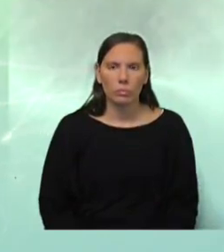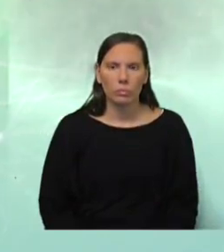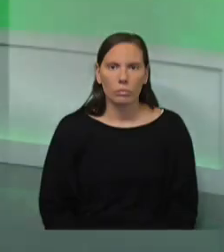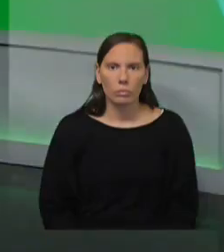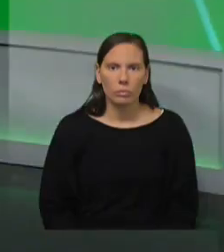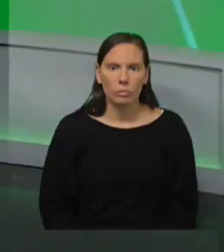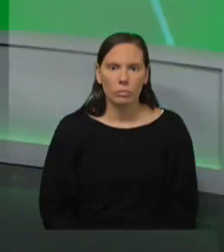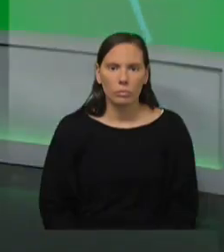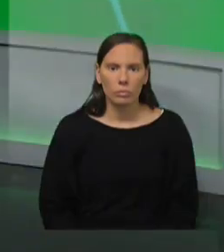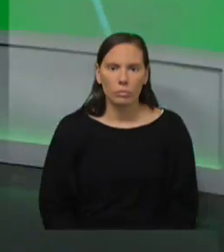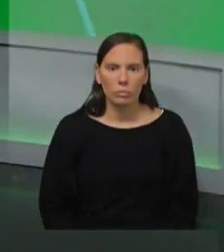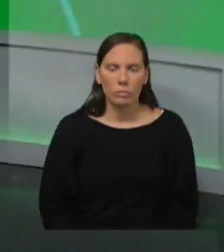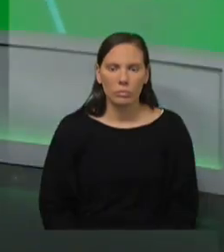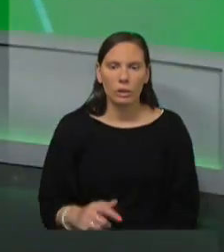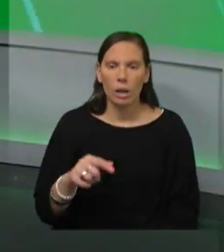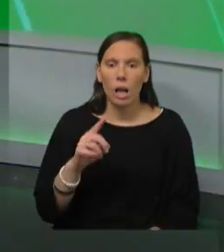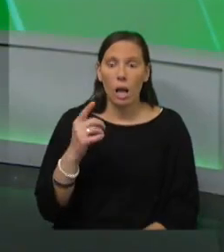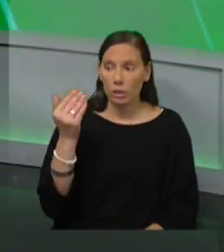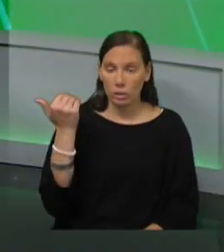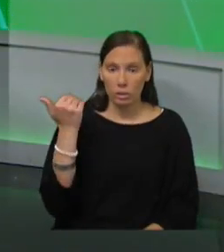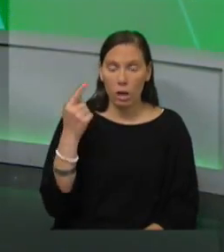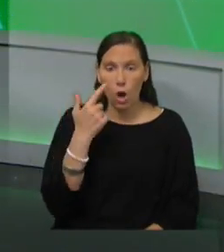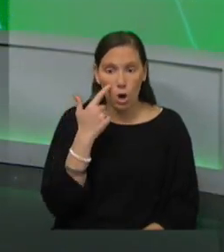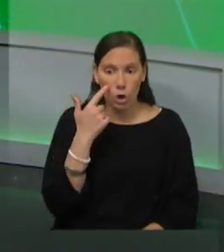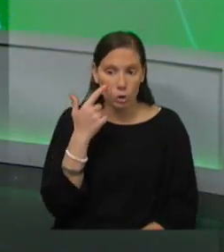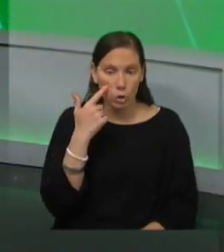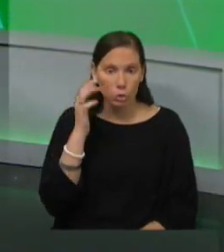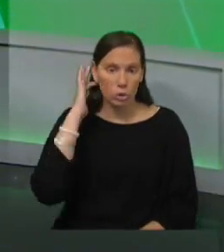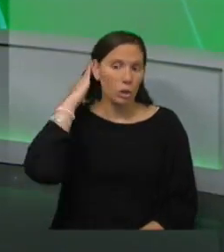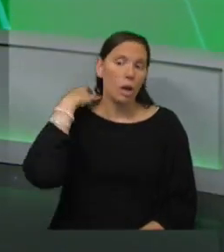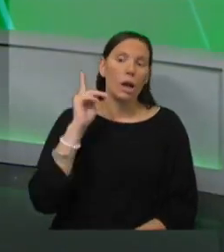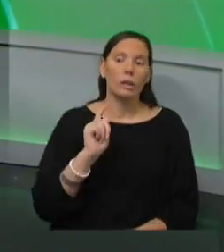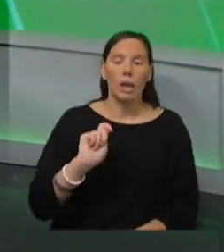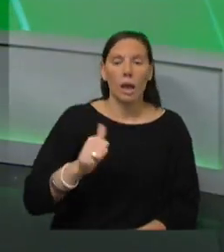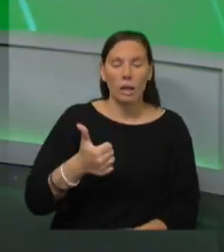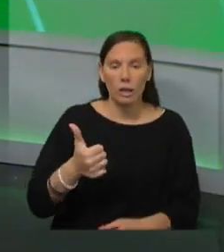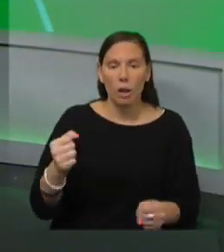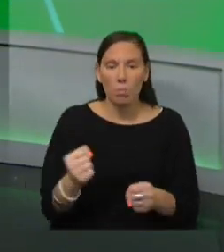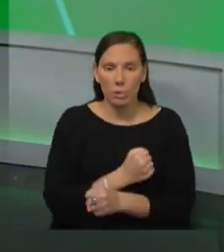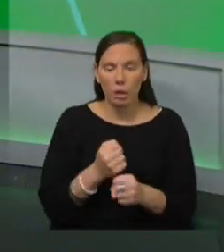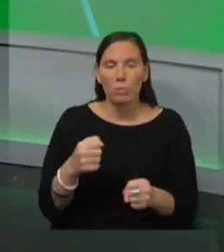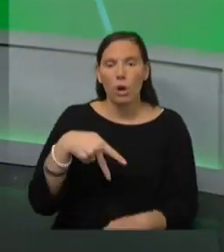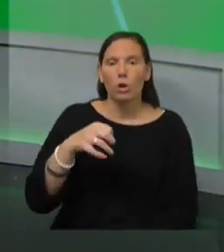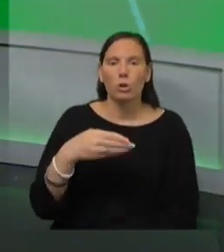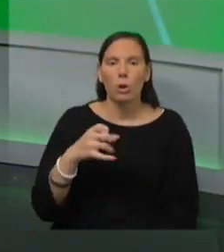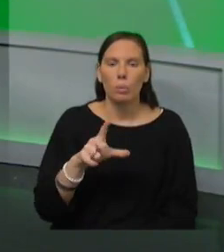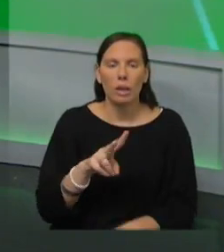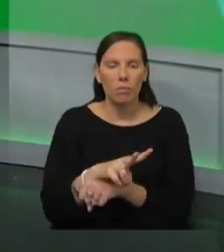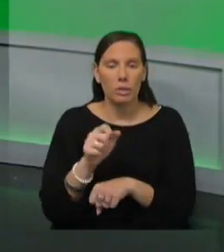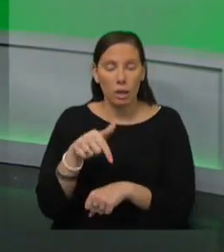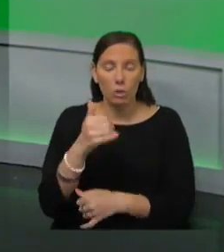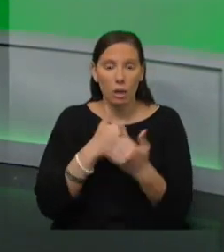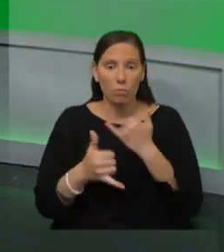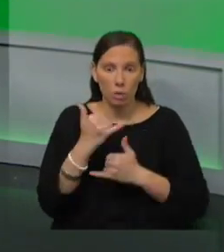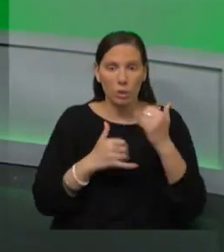lucro y esta mañana hace algunas horas nada más se conoció Eh bueno Quiénes son los ganadores del premio Nobel de física con esta información más